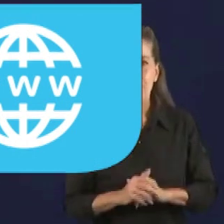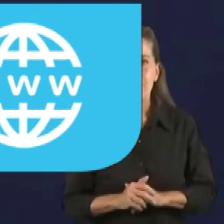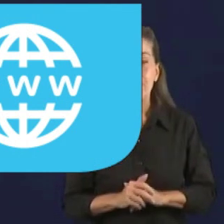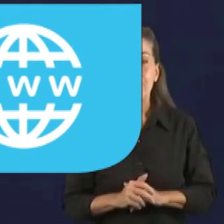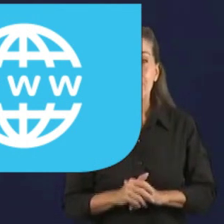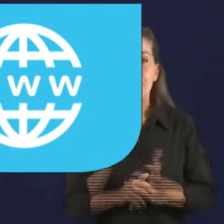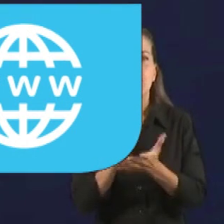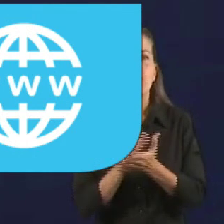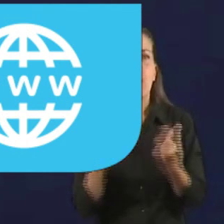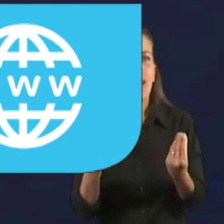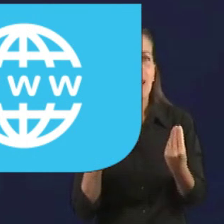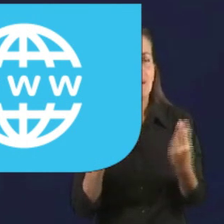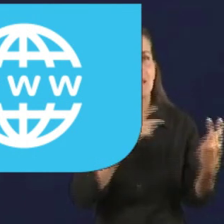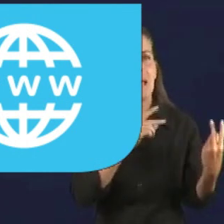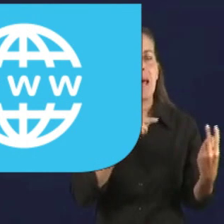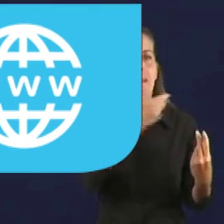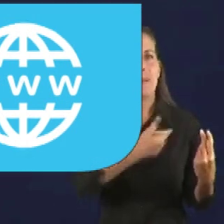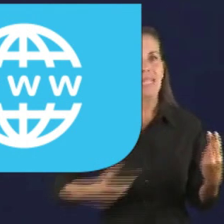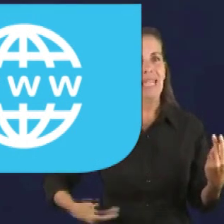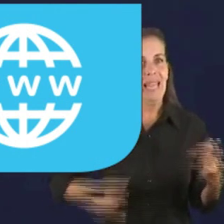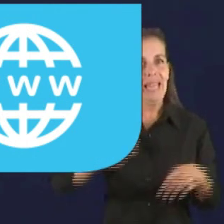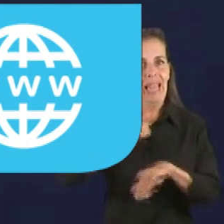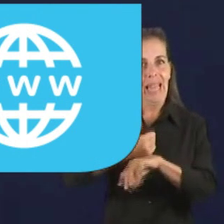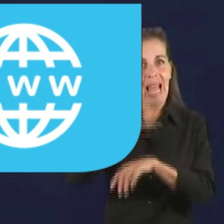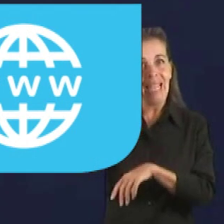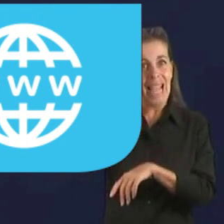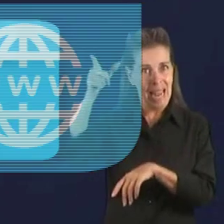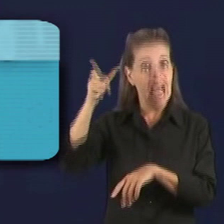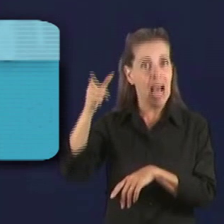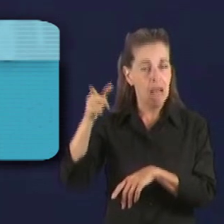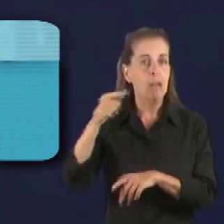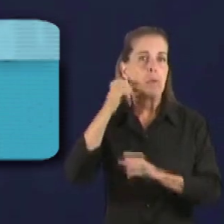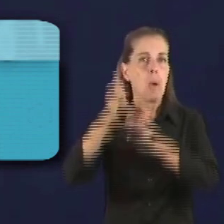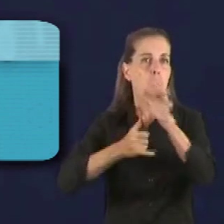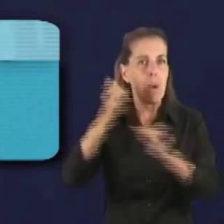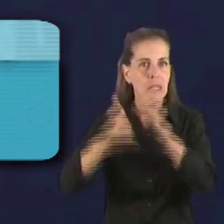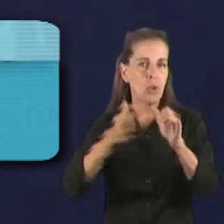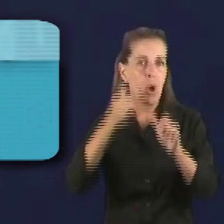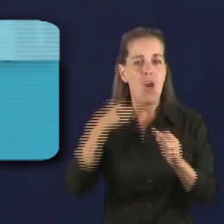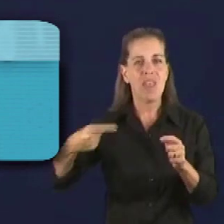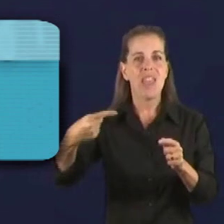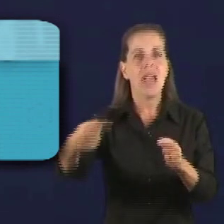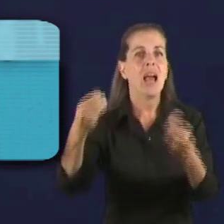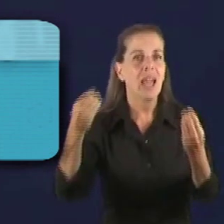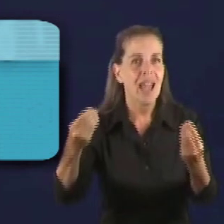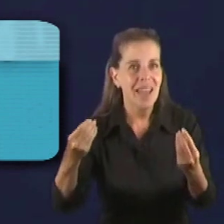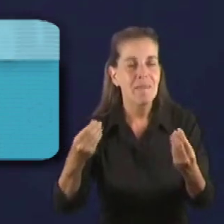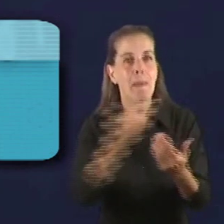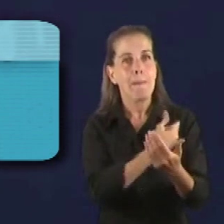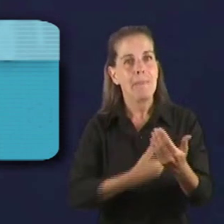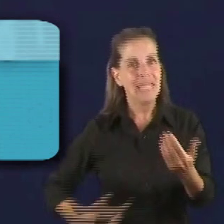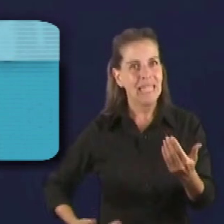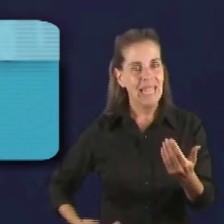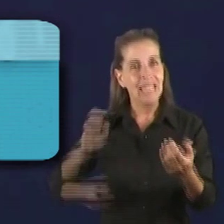Con respecto a la agenda de Italia, bueno, simplemente les actualizo un poco lo que viene en los próximos días. El presidente acaba